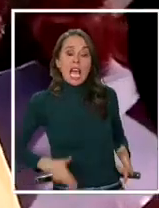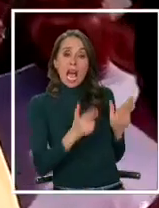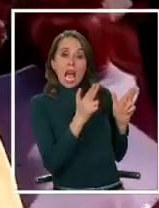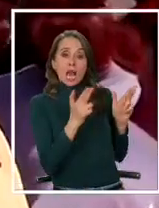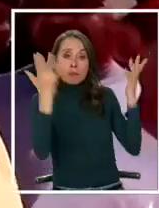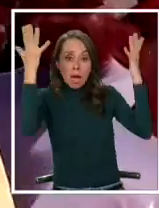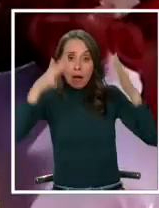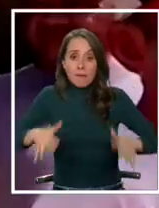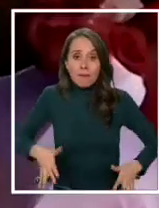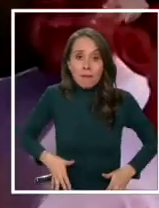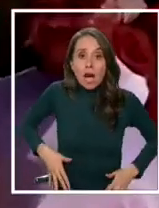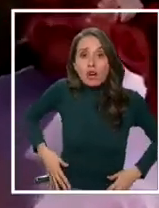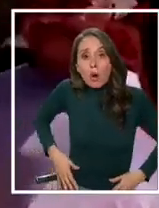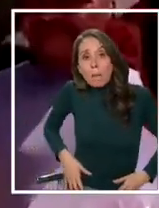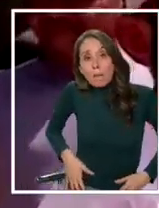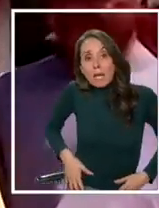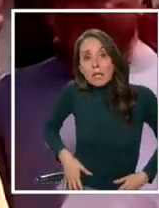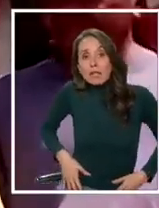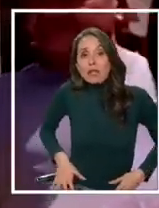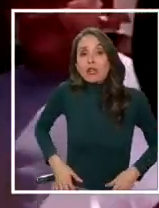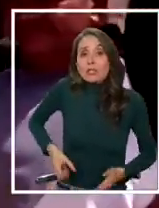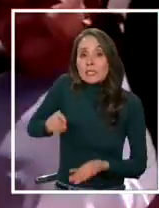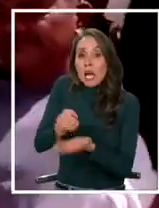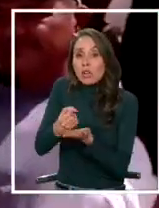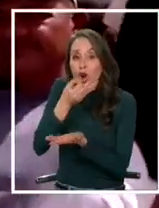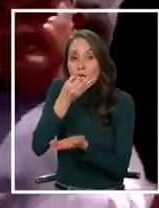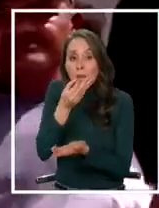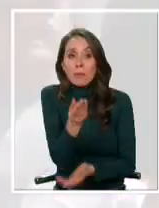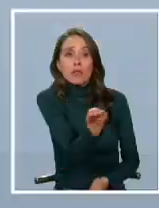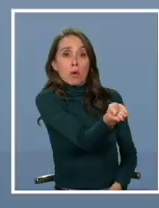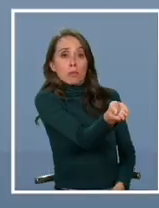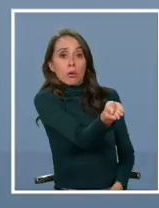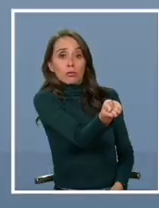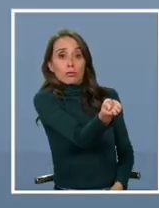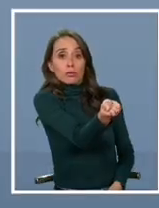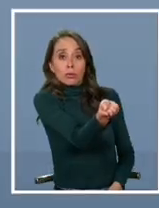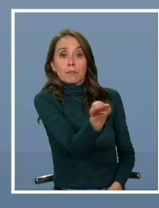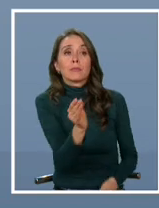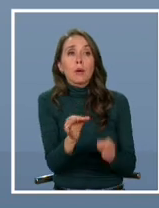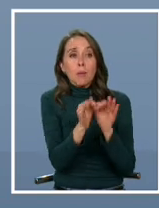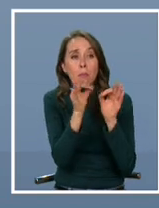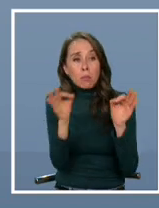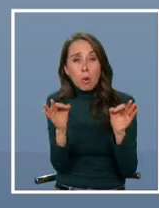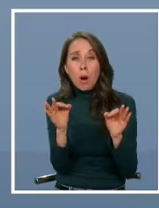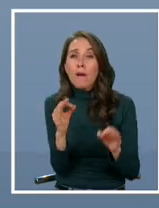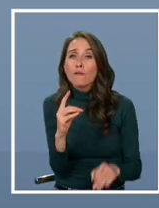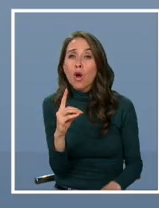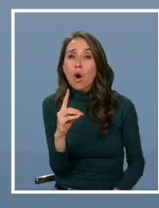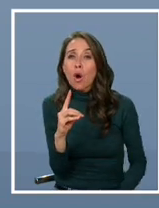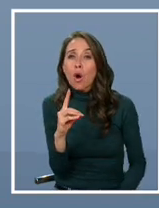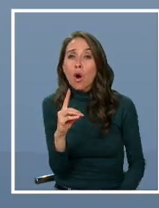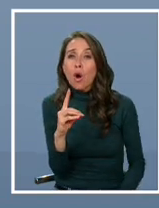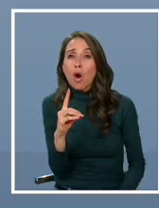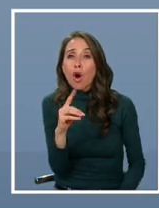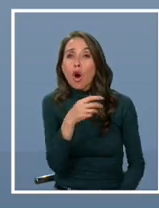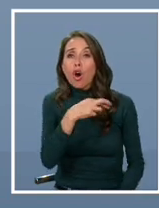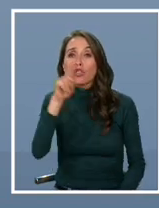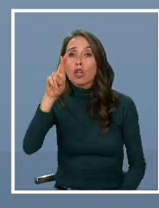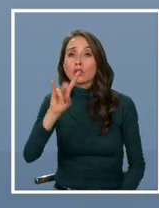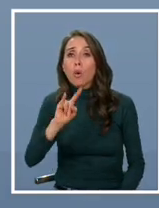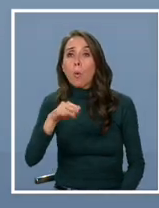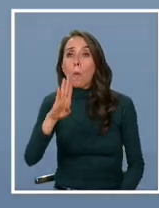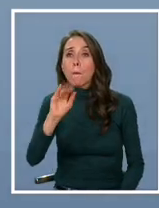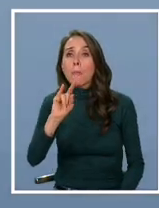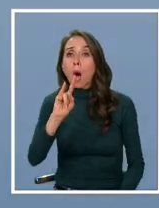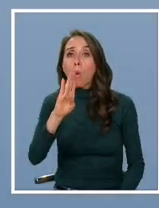bajo la mano la metió al bolsillo sacó un medicamento y se lo mostró Y es que en la localidad de umba uba en el noreste del país el hombre